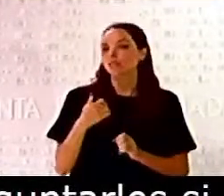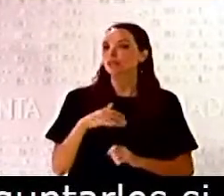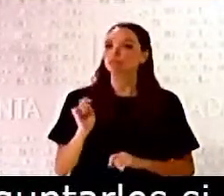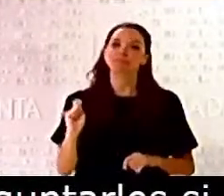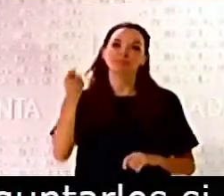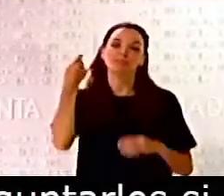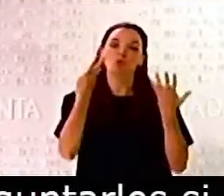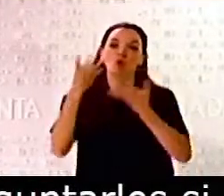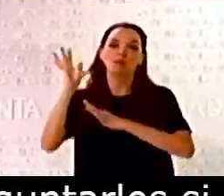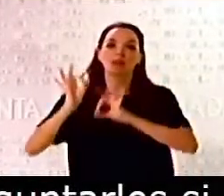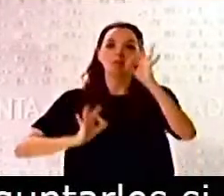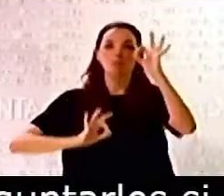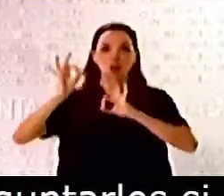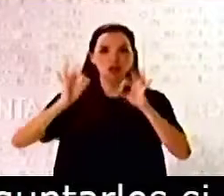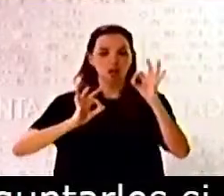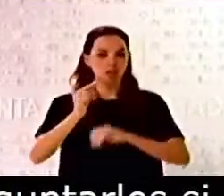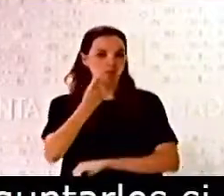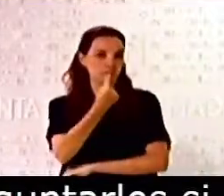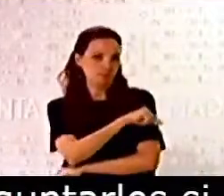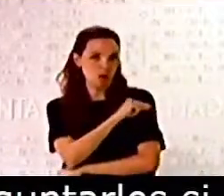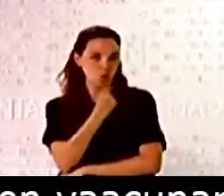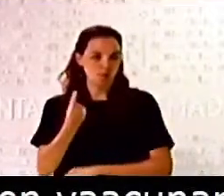90% en la vacunación.